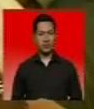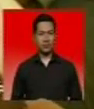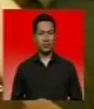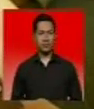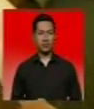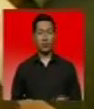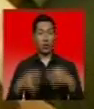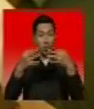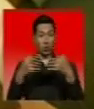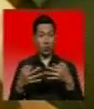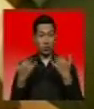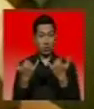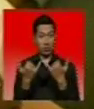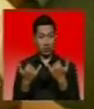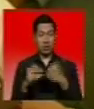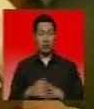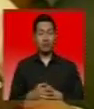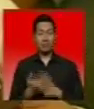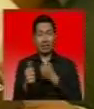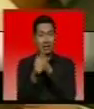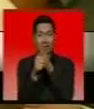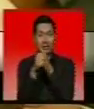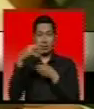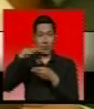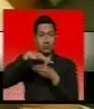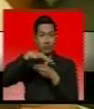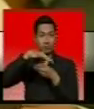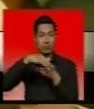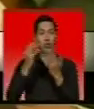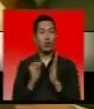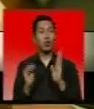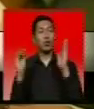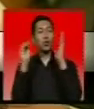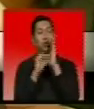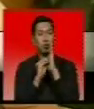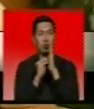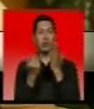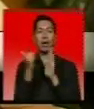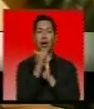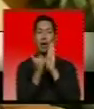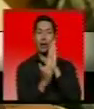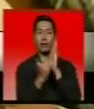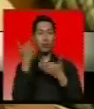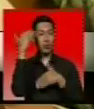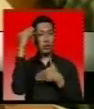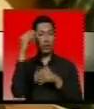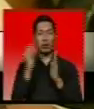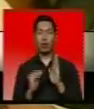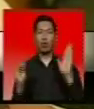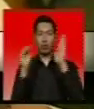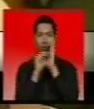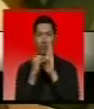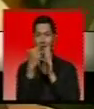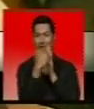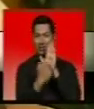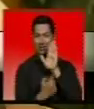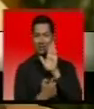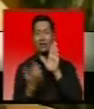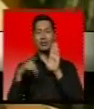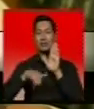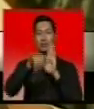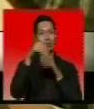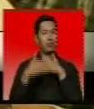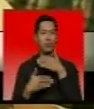Justo en este tiempo preelectoral está nuevamente en la agenda política la necesidad de continuar con